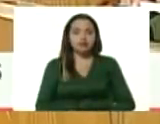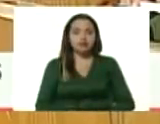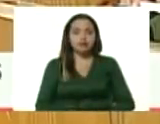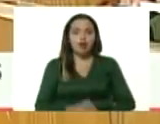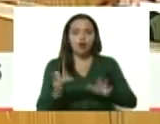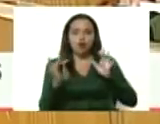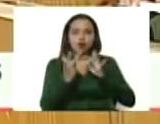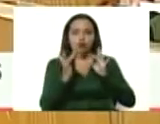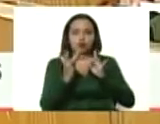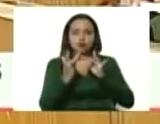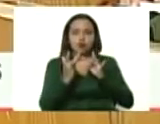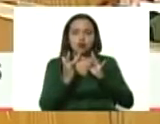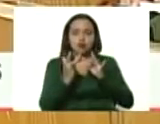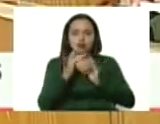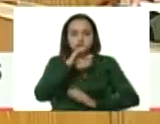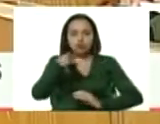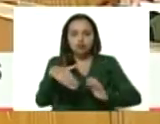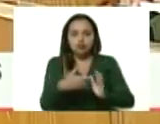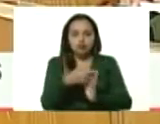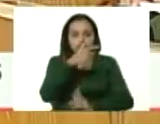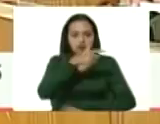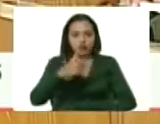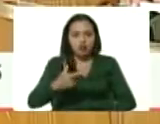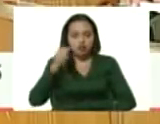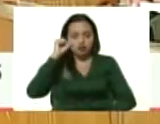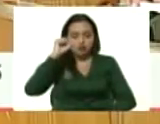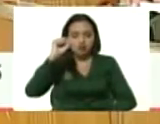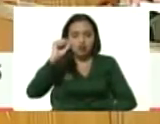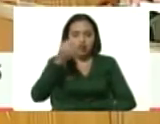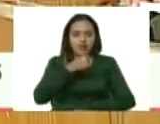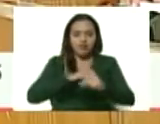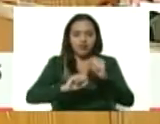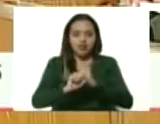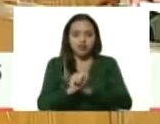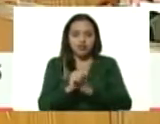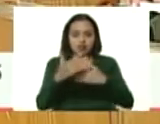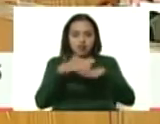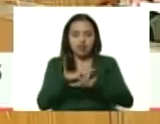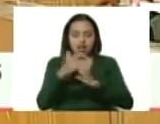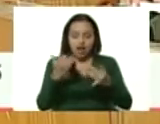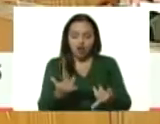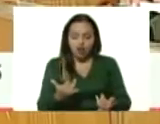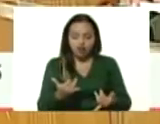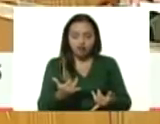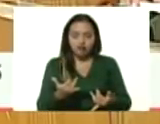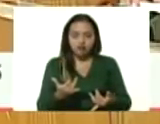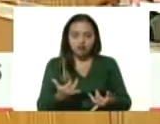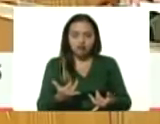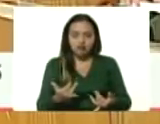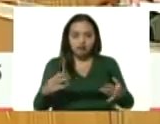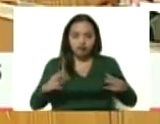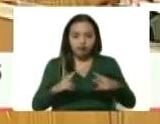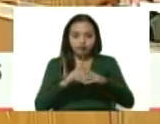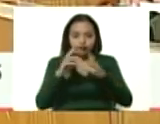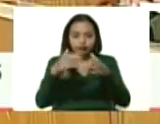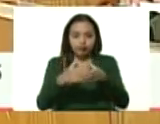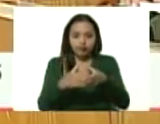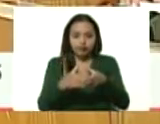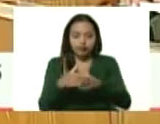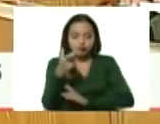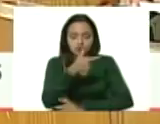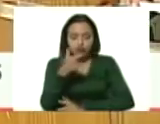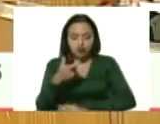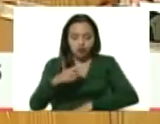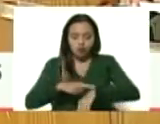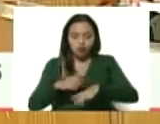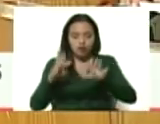Contacto directo con todas las unidades populares de defensa integral que a esta hora están concentradas. Buscamos la hora de la noche